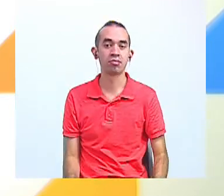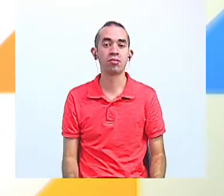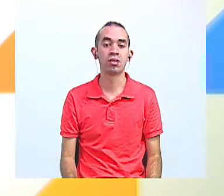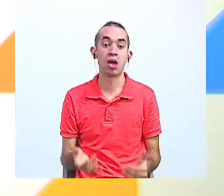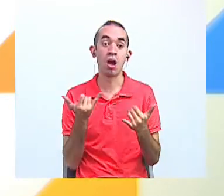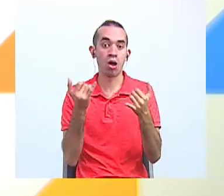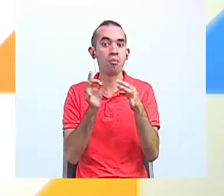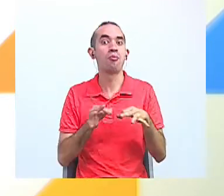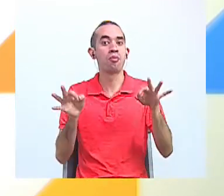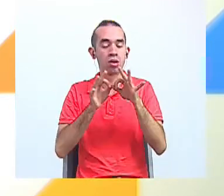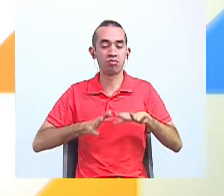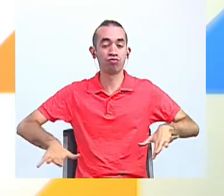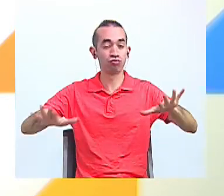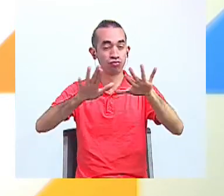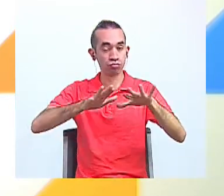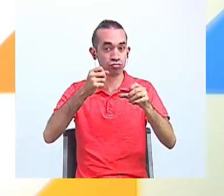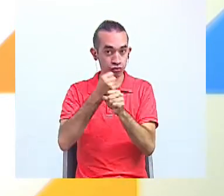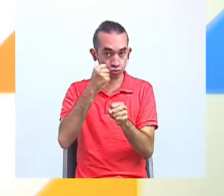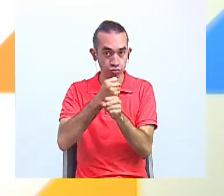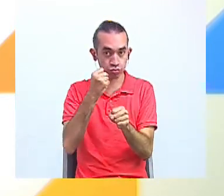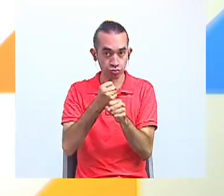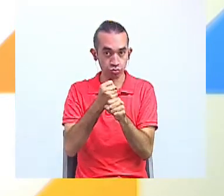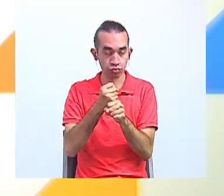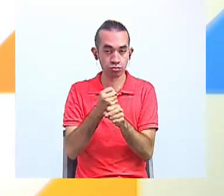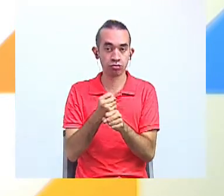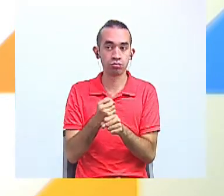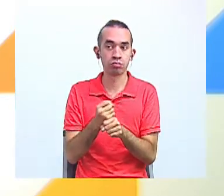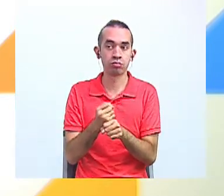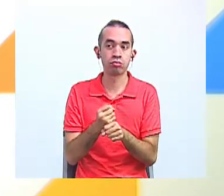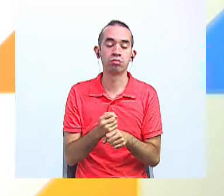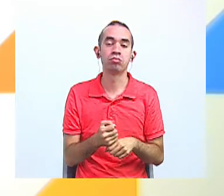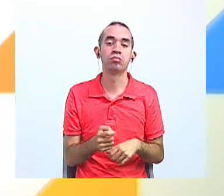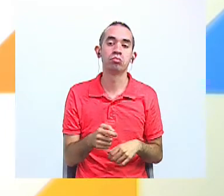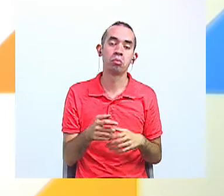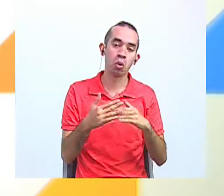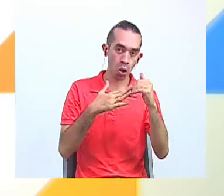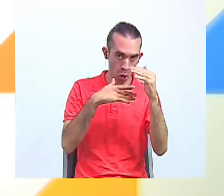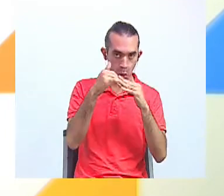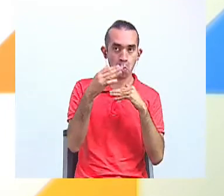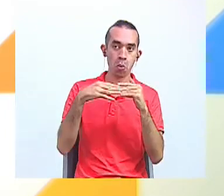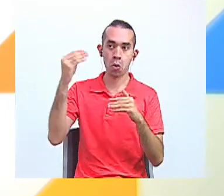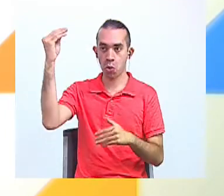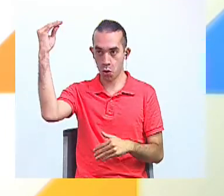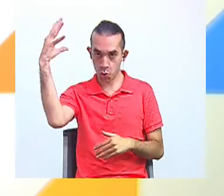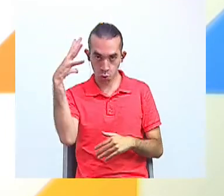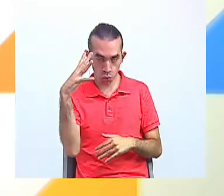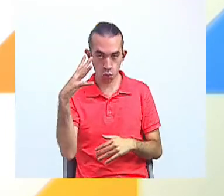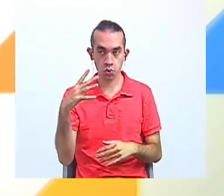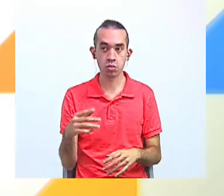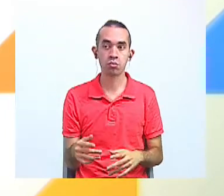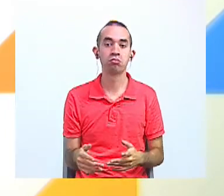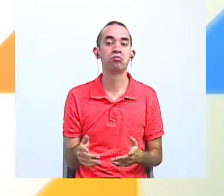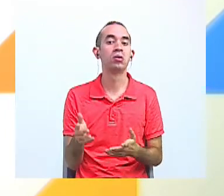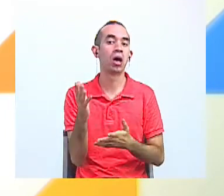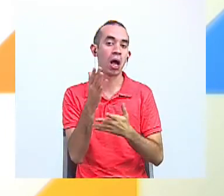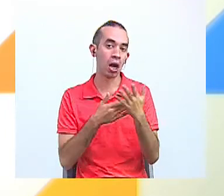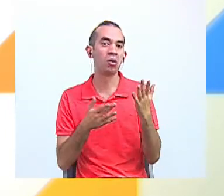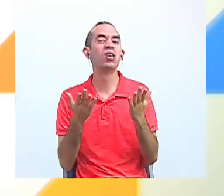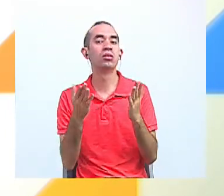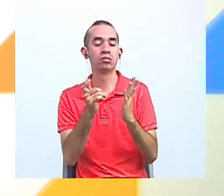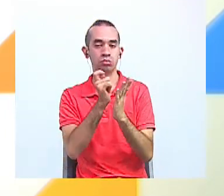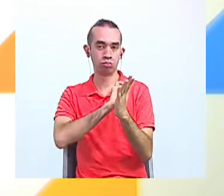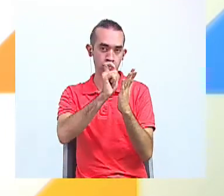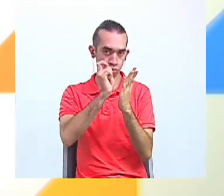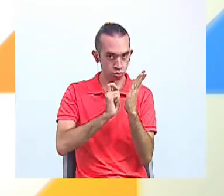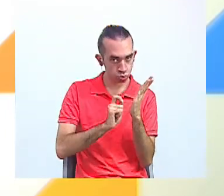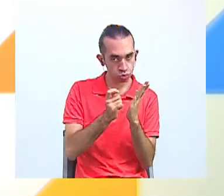nuestro espacio para trabajar. Pueden buscar un espacio cómodo, iluminado, donde puedan tener lápiz, cuaderno